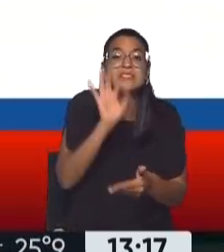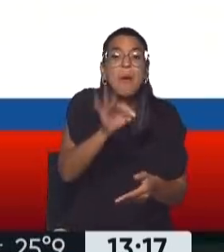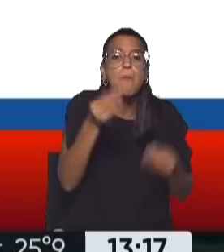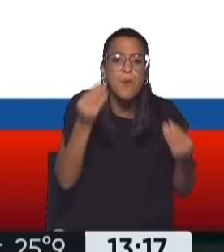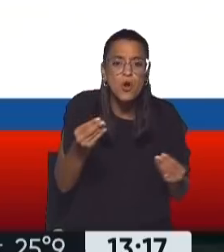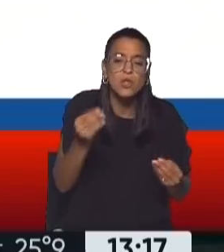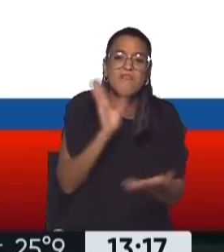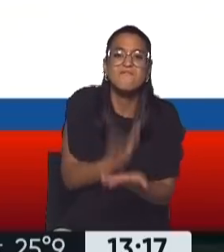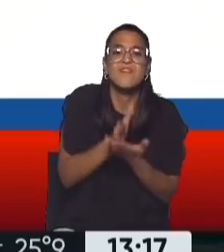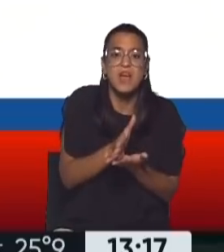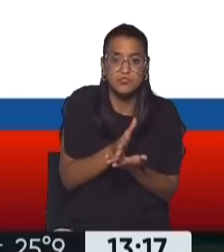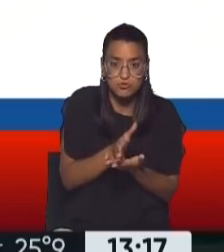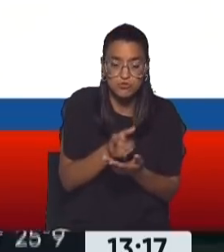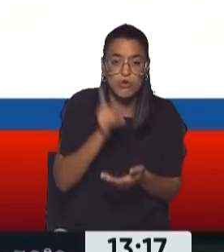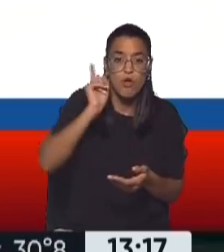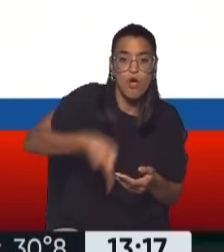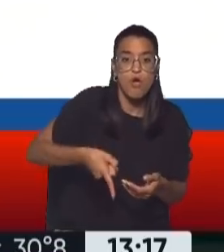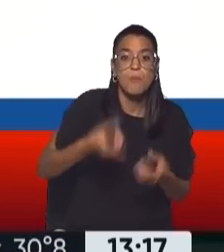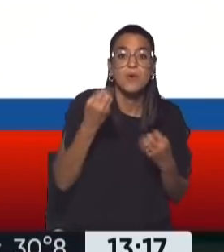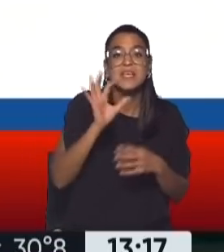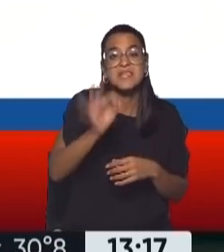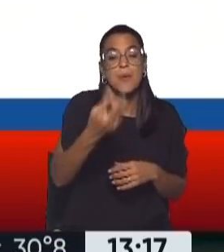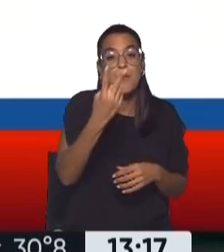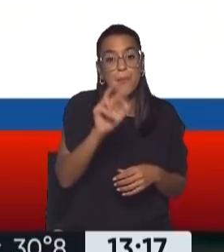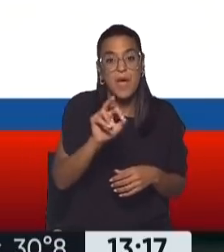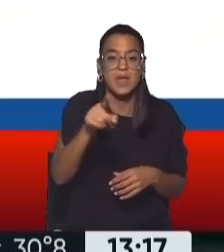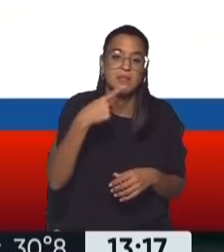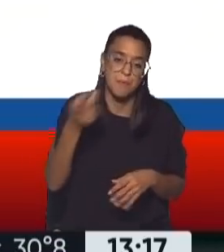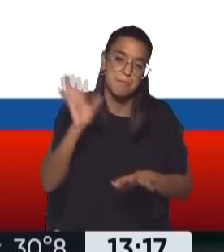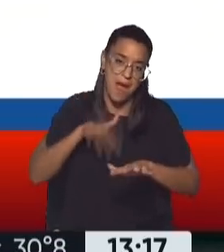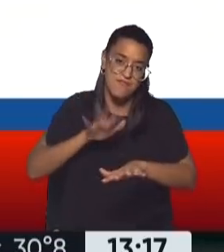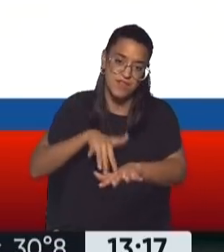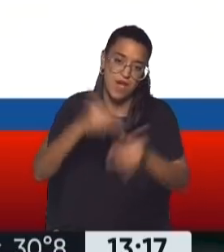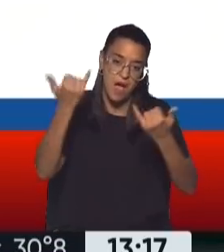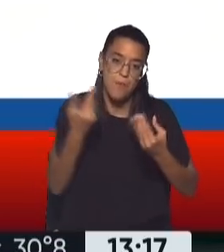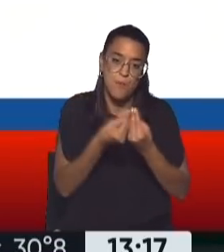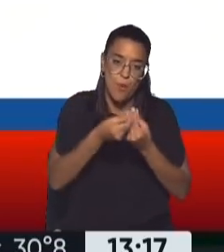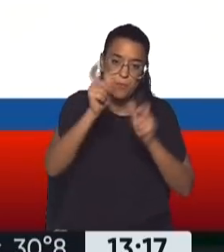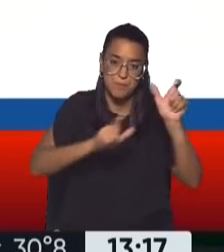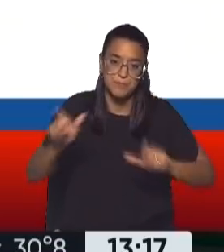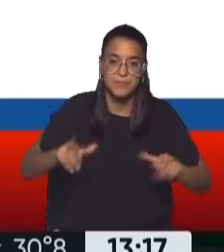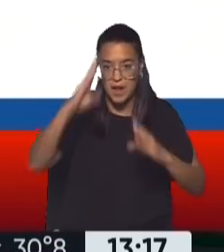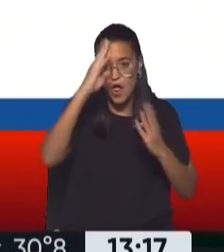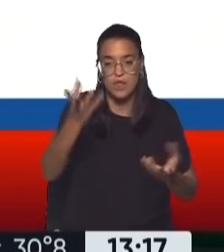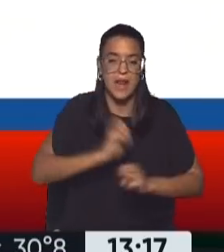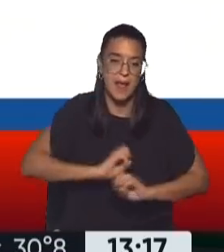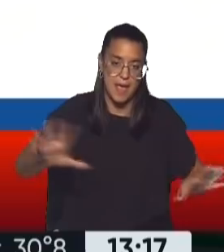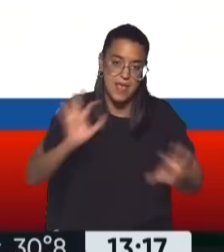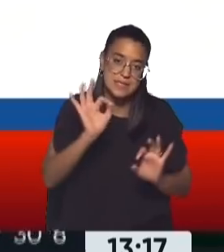qué sacaron el fallo? Porque saben que el día 20 va a haber una manifestación de millones de argentinos recordando la